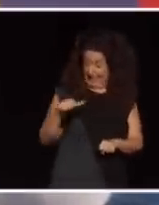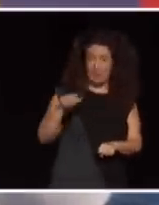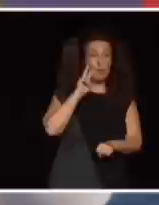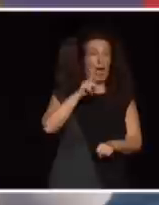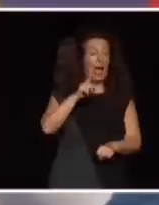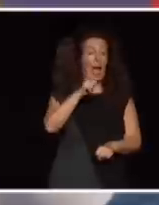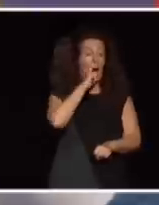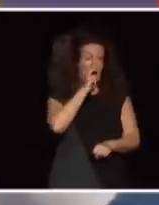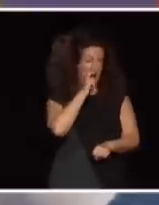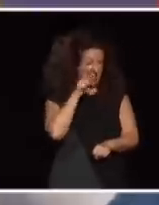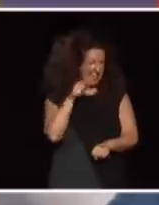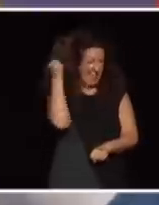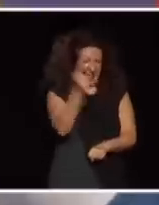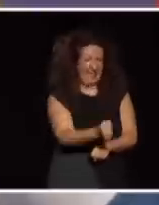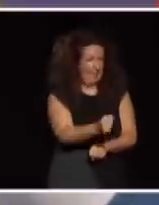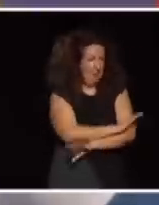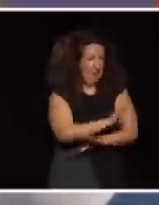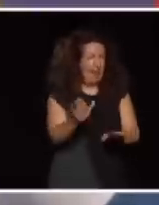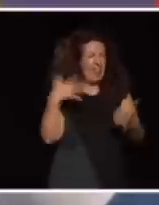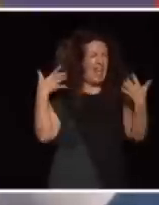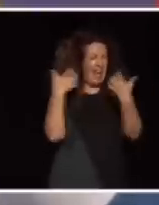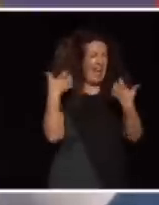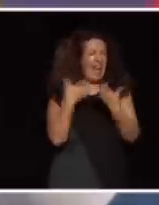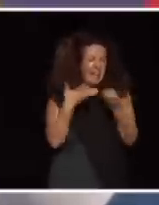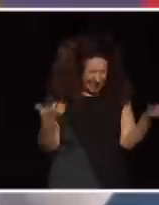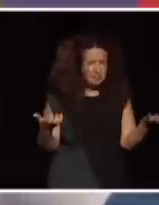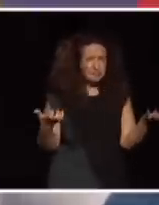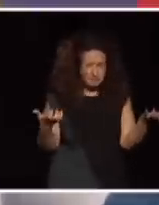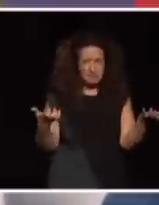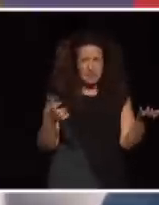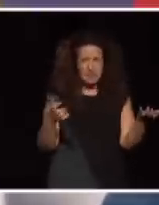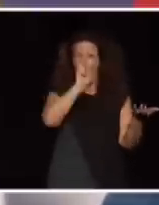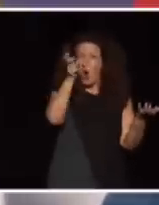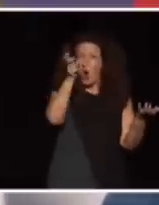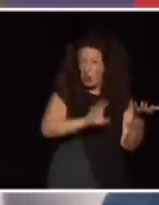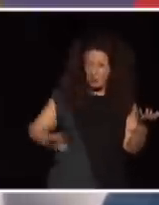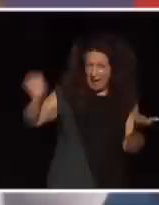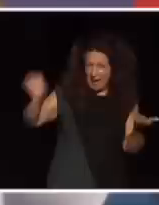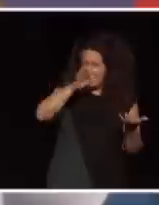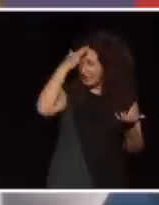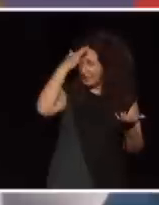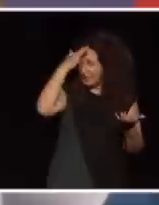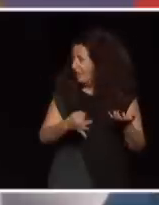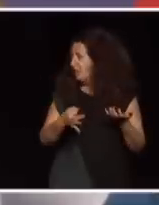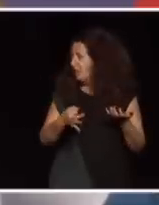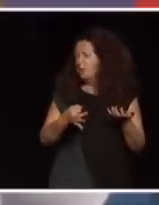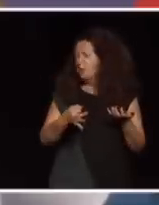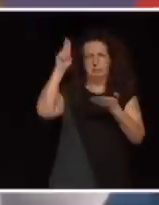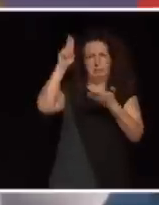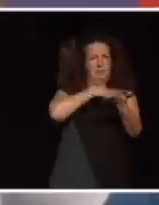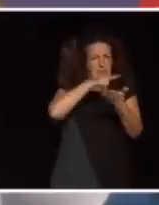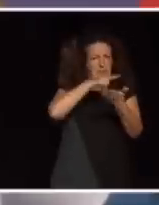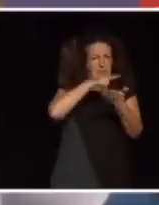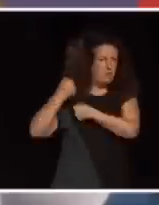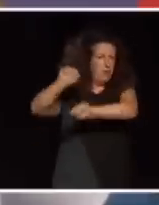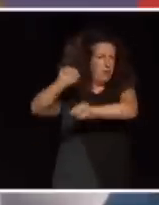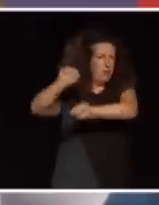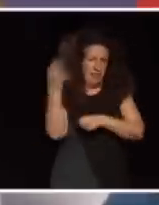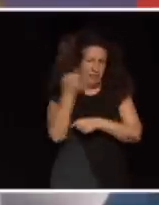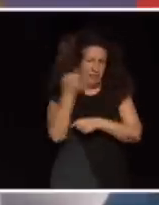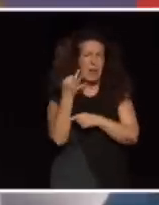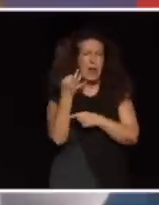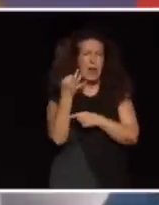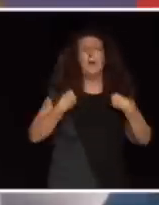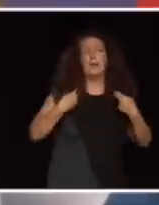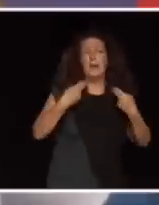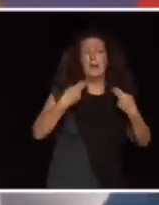Aznar, un criminal de guerra, compañeros y compañeras, que en cualquier otro país estaría proscrito de intervenir en la vida